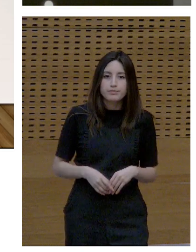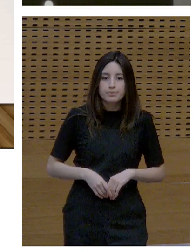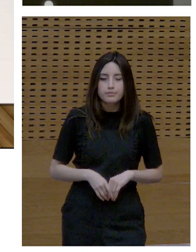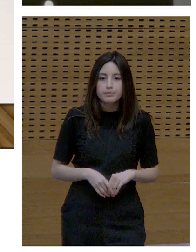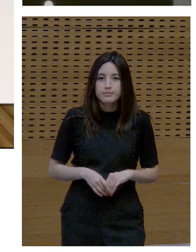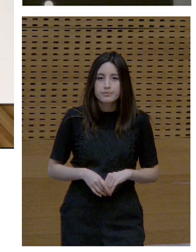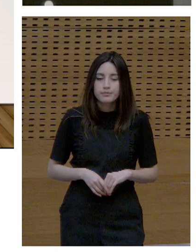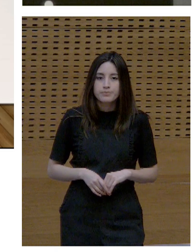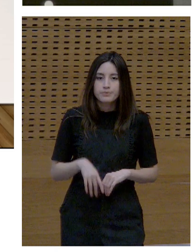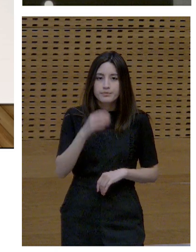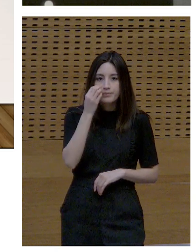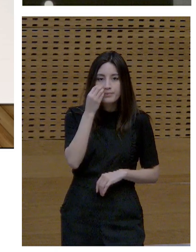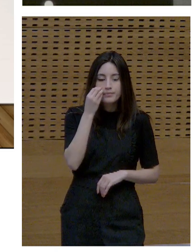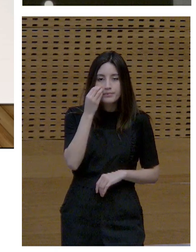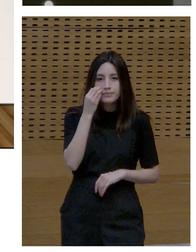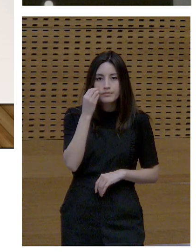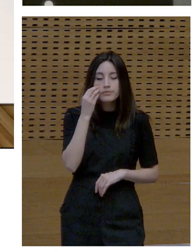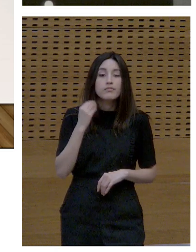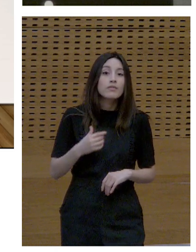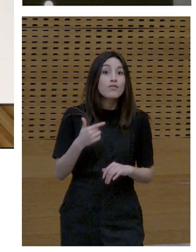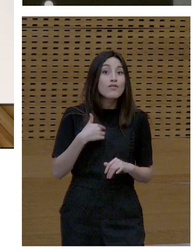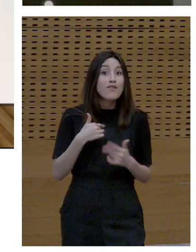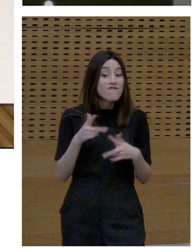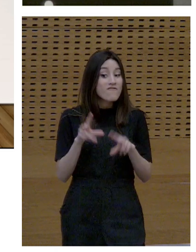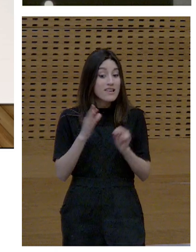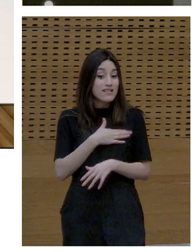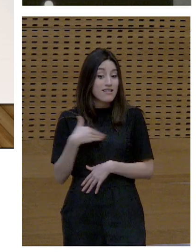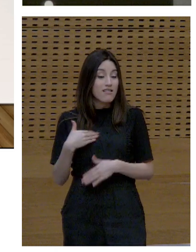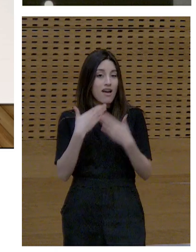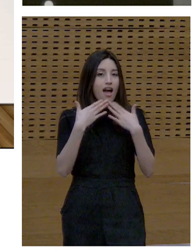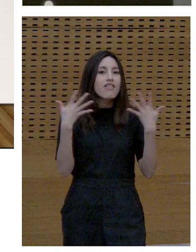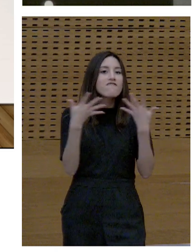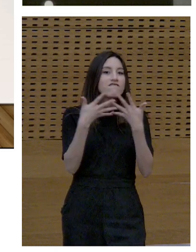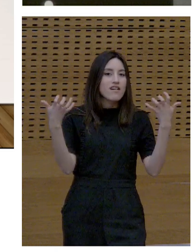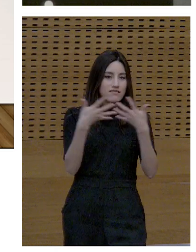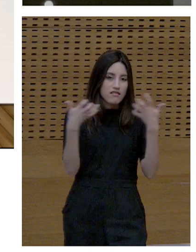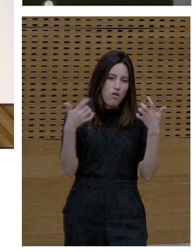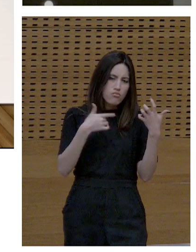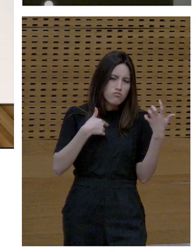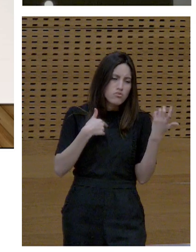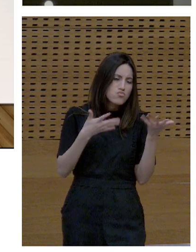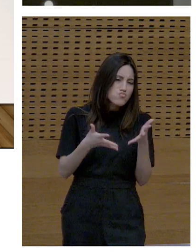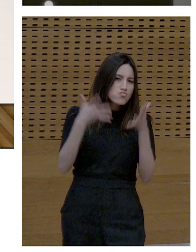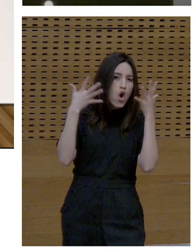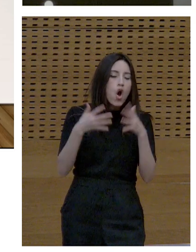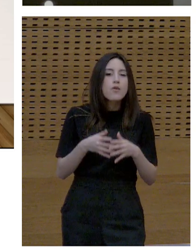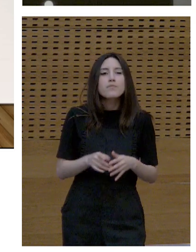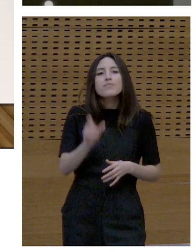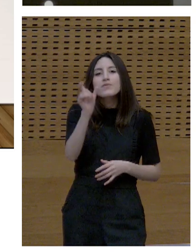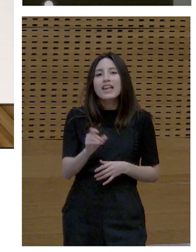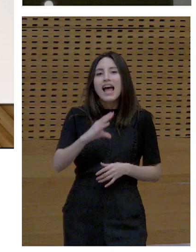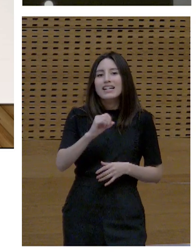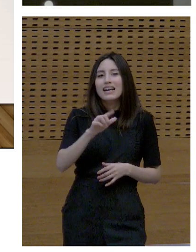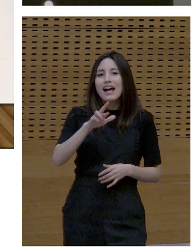Y quería terminar con esta frase, porque me gusta mucho. Os voy a contar quién es Carlos